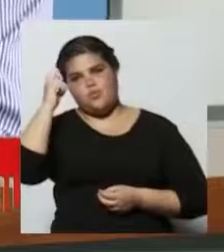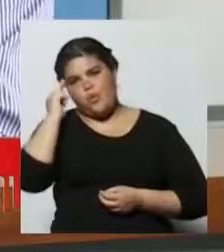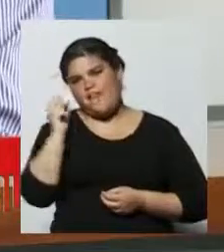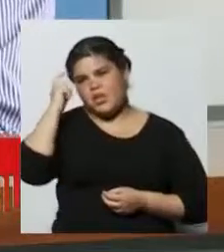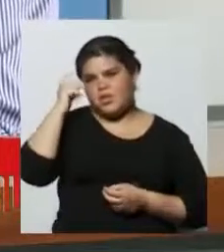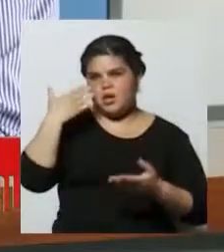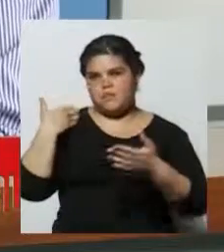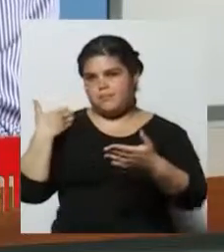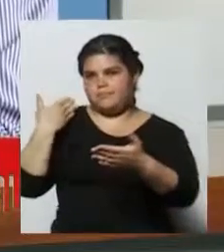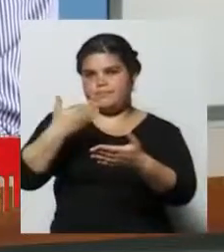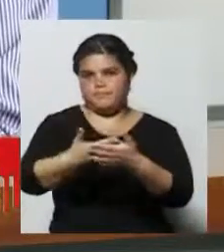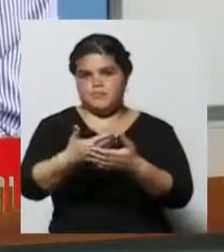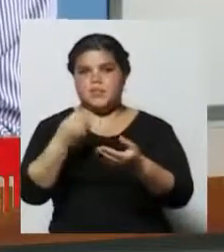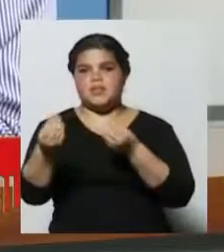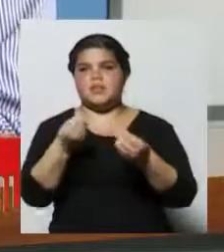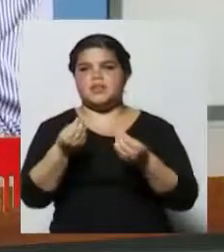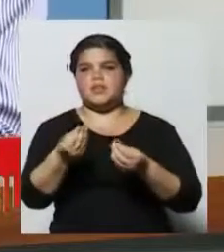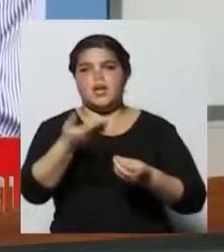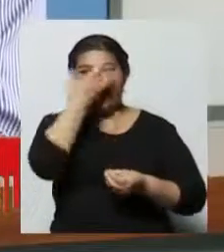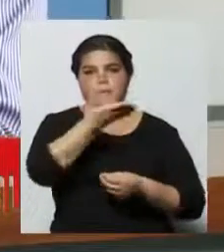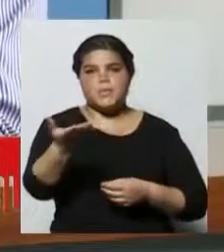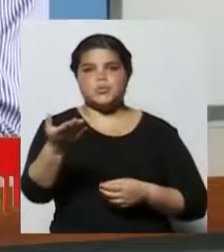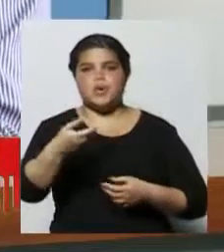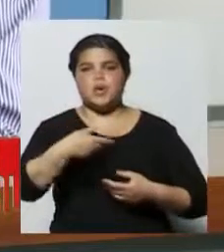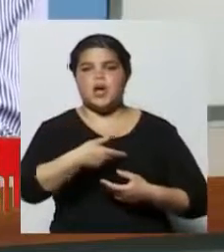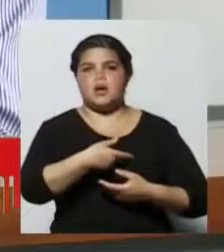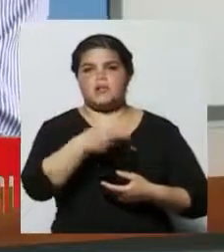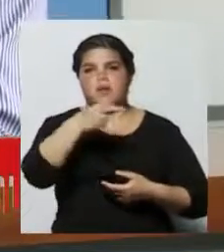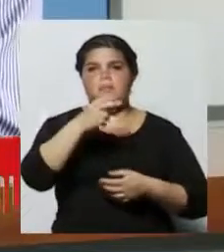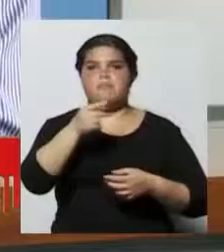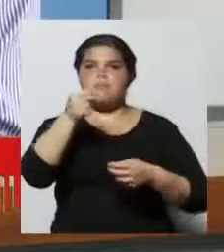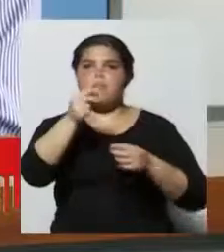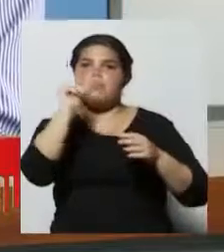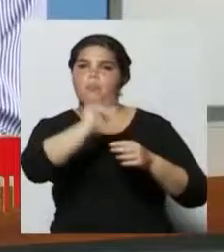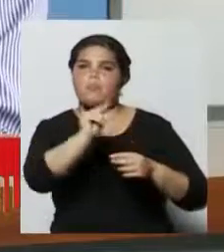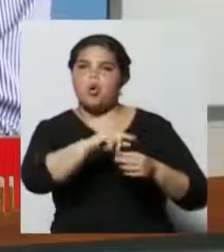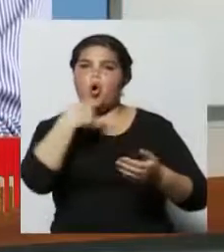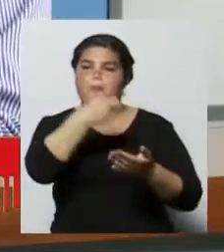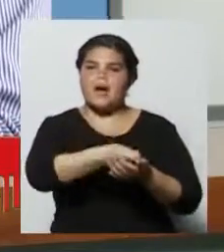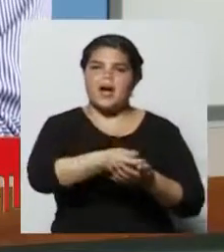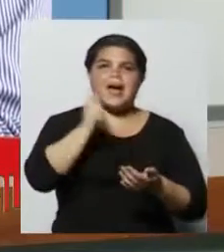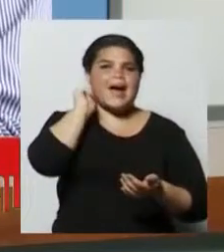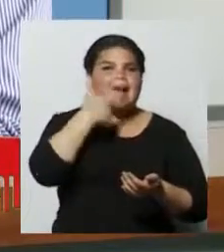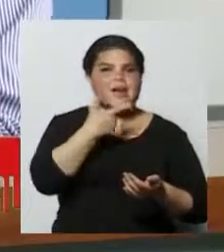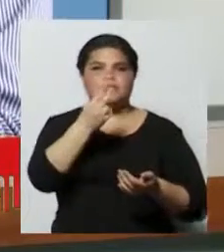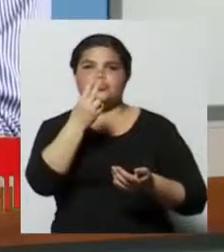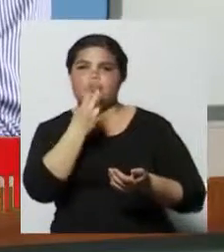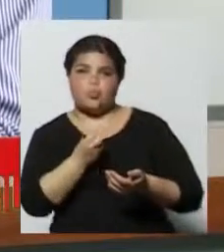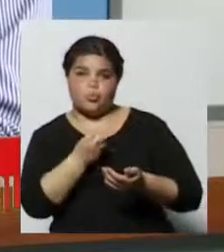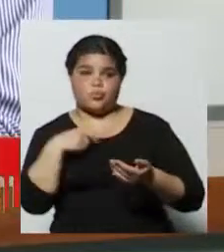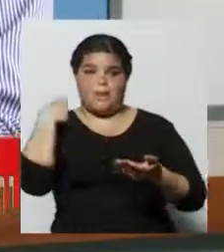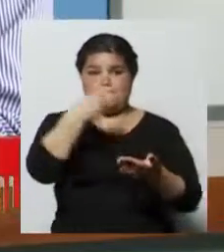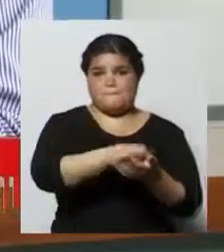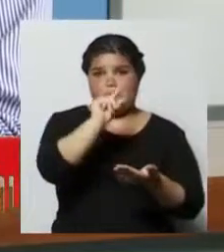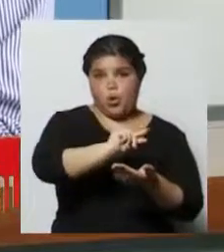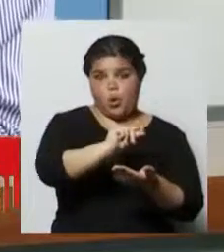es verdad que ha permitido que las clases populares paguen poco de gas y luz, lo cual está muy bien, pero digamos lo que